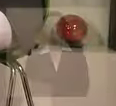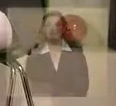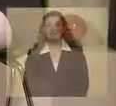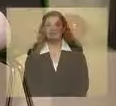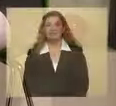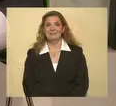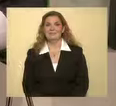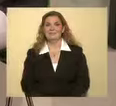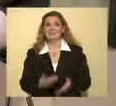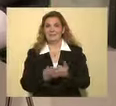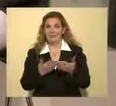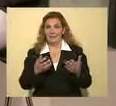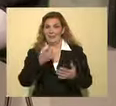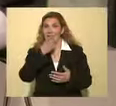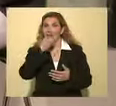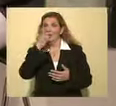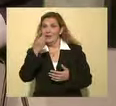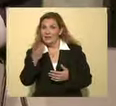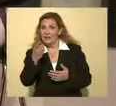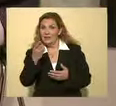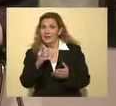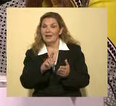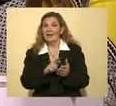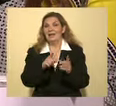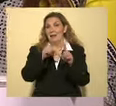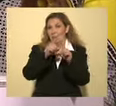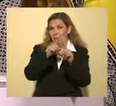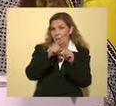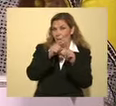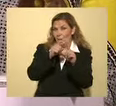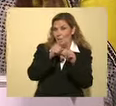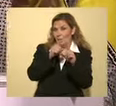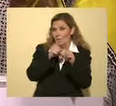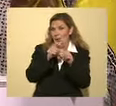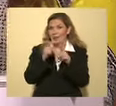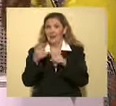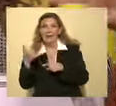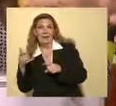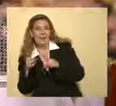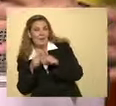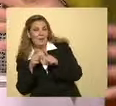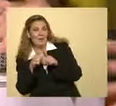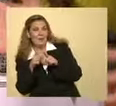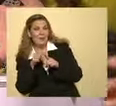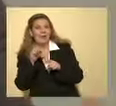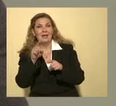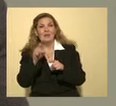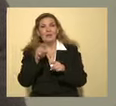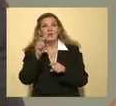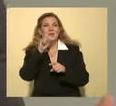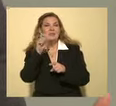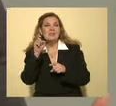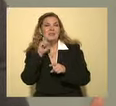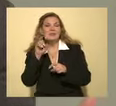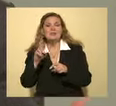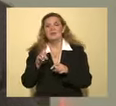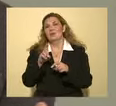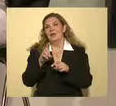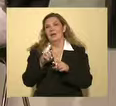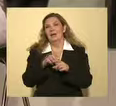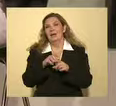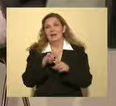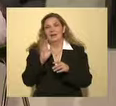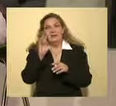Y como bien dijo Oreb, entre broma y broma, tu sentido sexual. Hasta se pone pan. No, pues